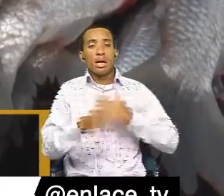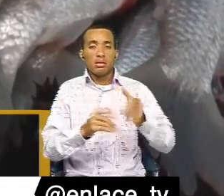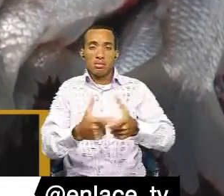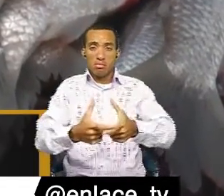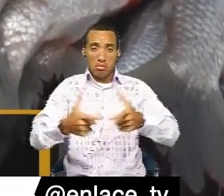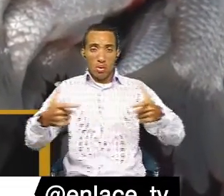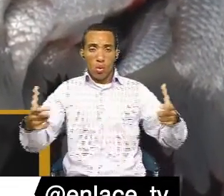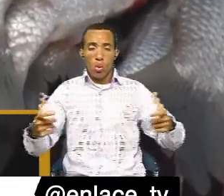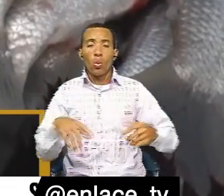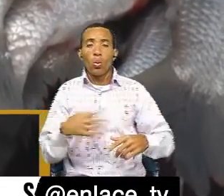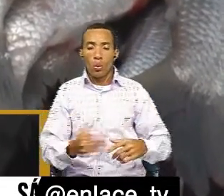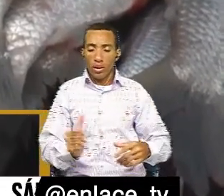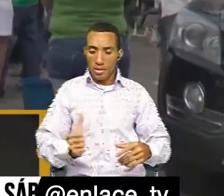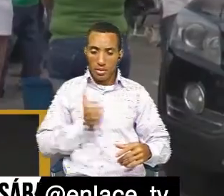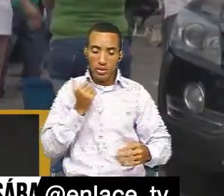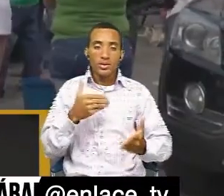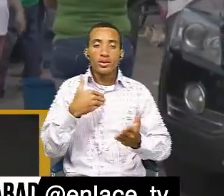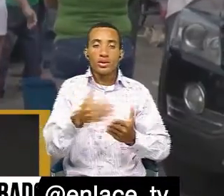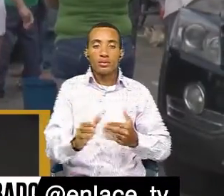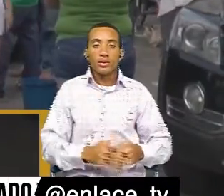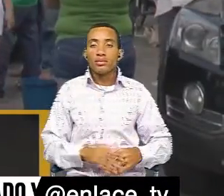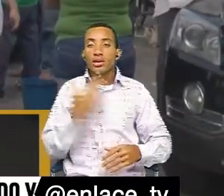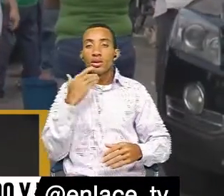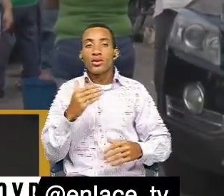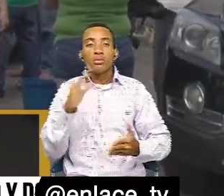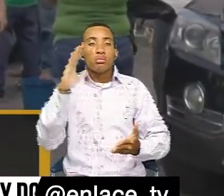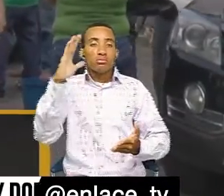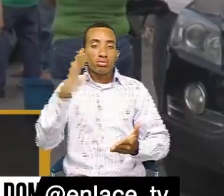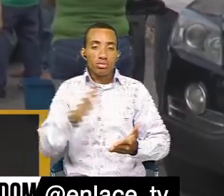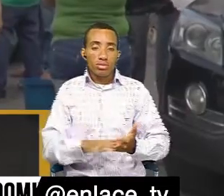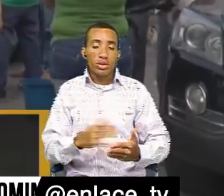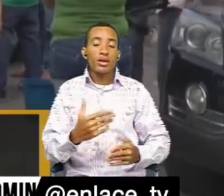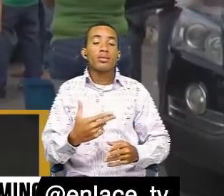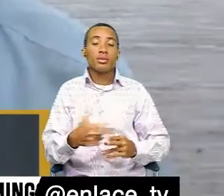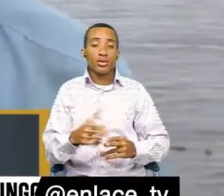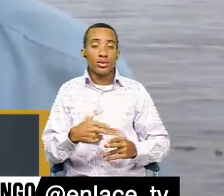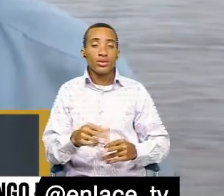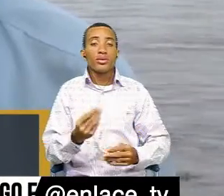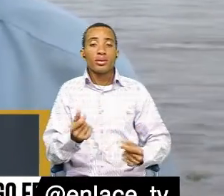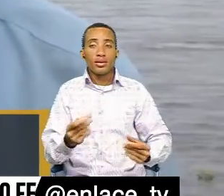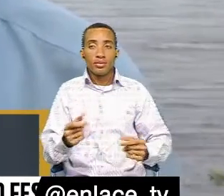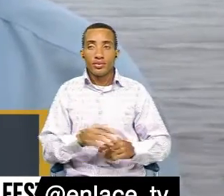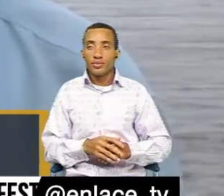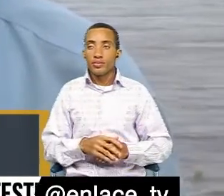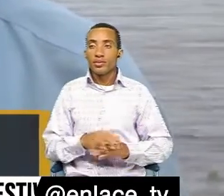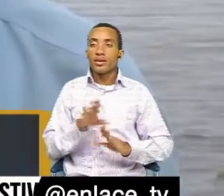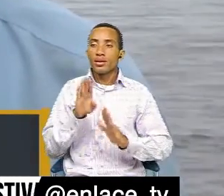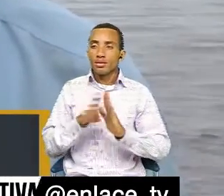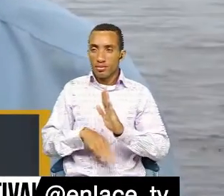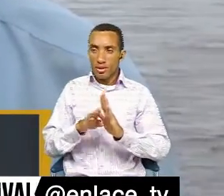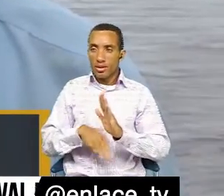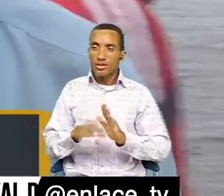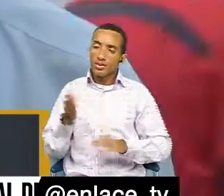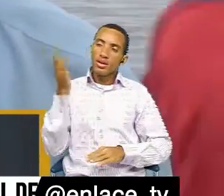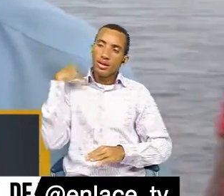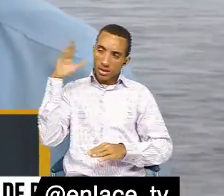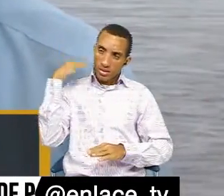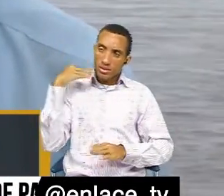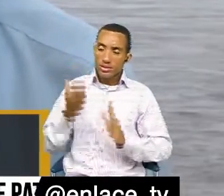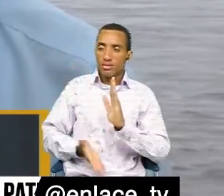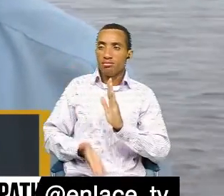así como llega, se va por la alta demanda. Sí, ya compré un pescadito, pues está un poquito económico a como lo veníamos comprando